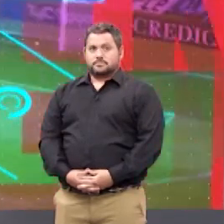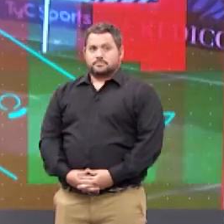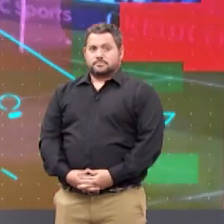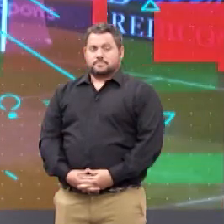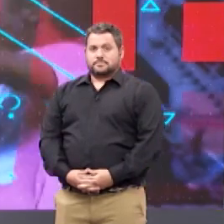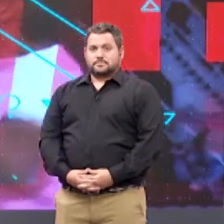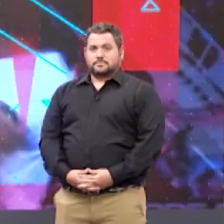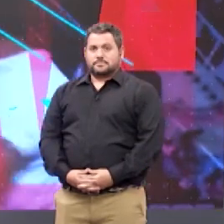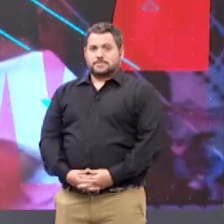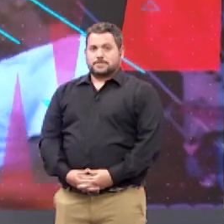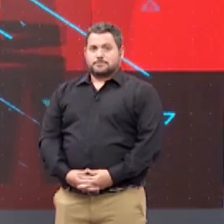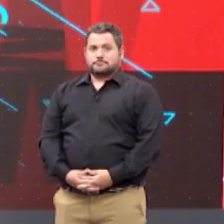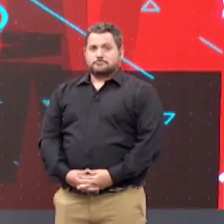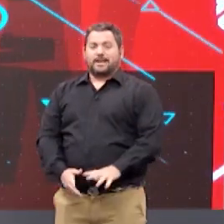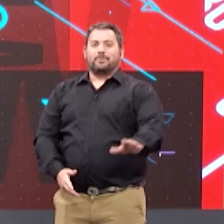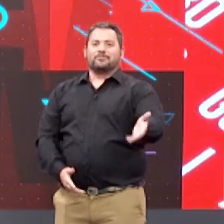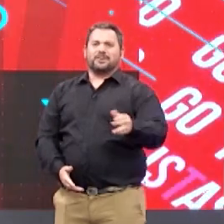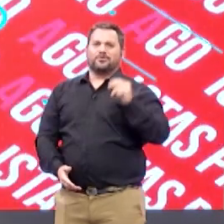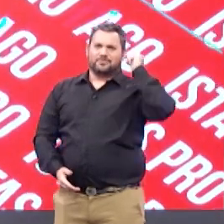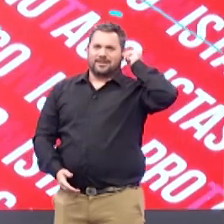su propio espacio. Sí, pero pará.